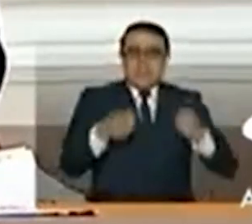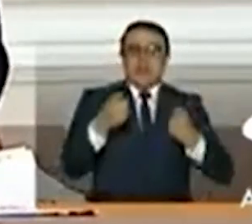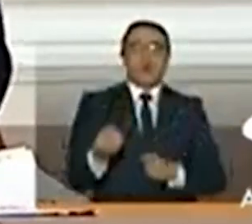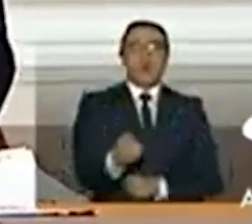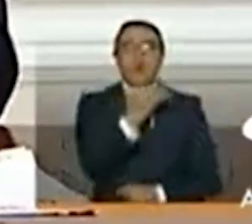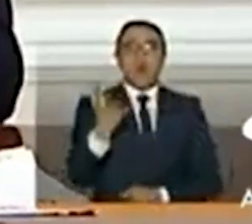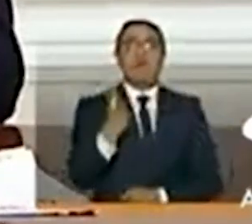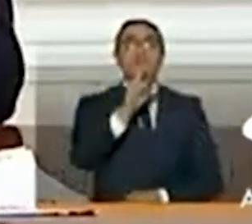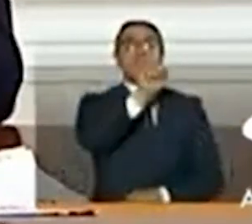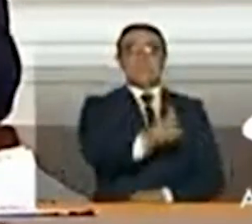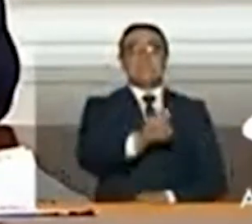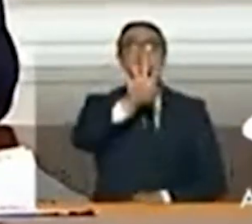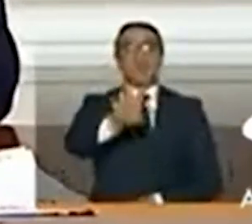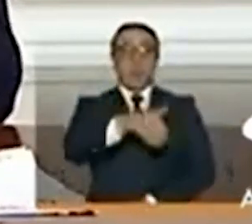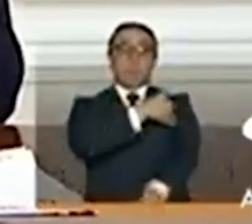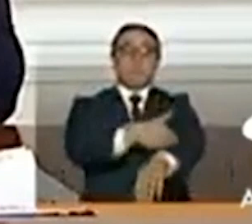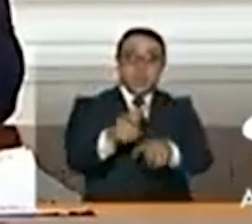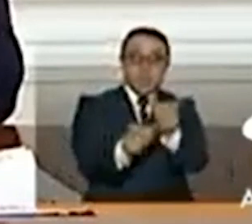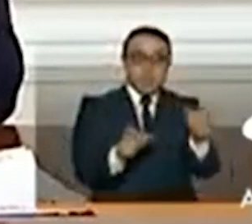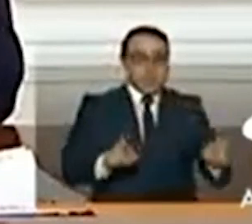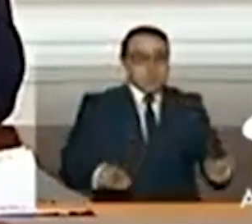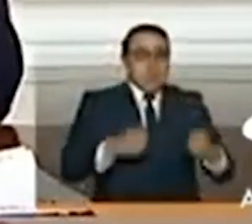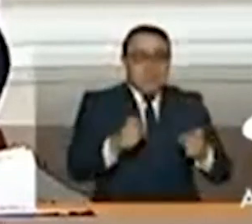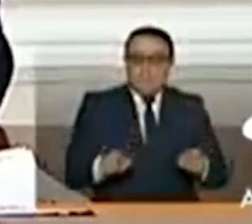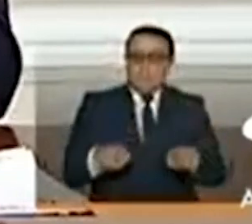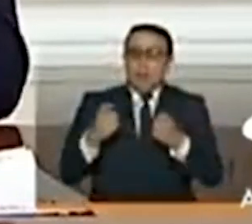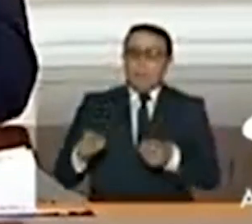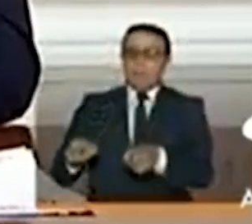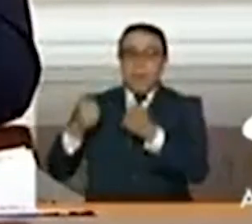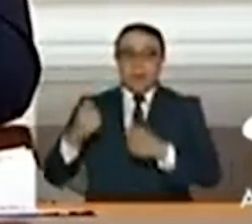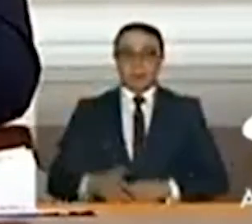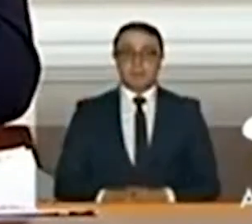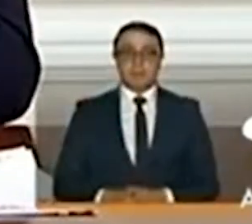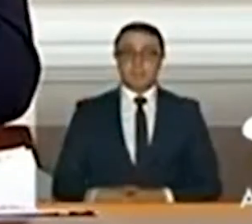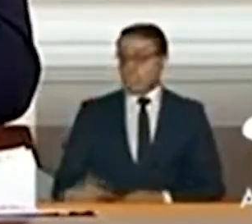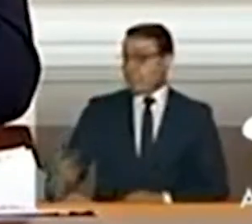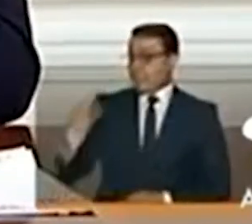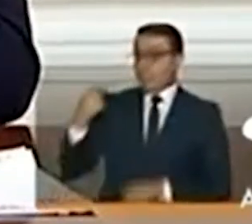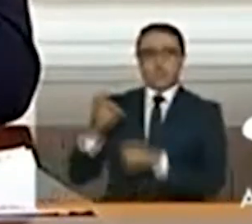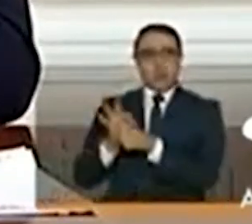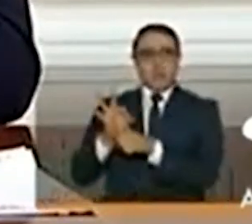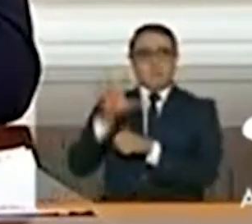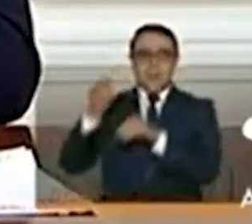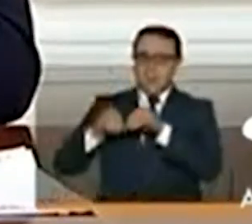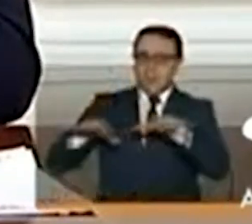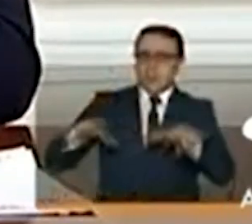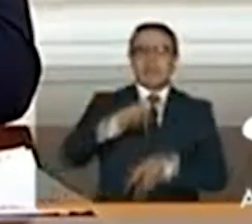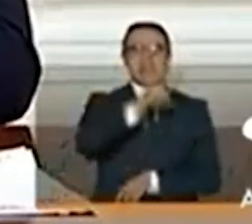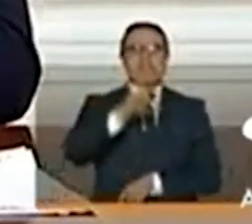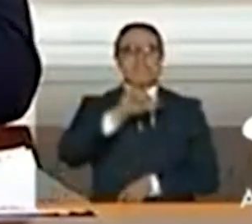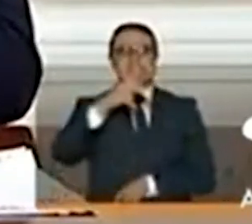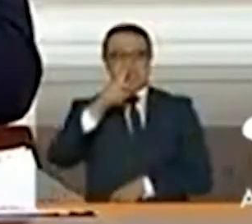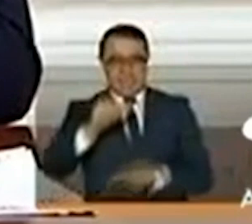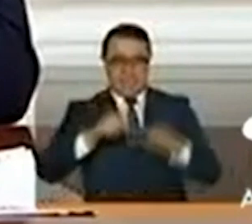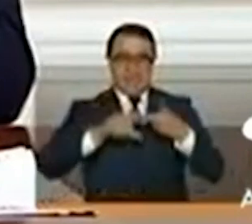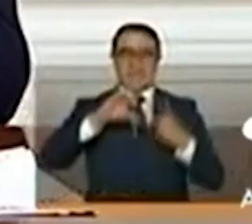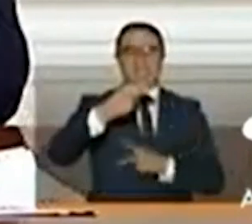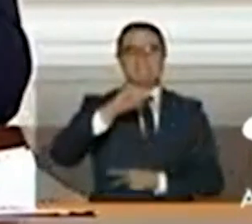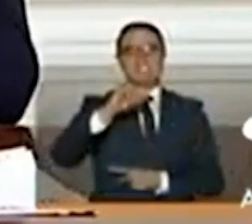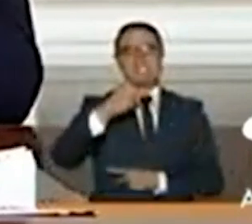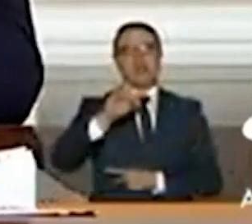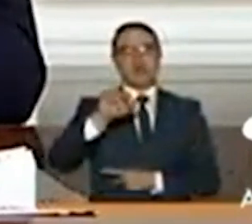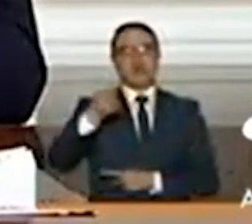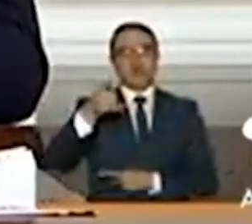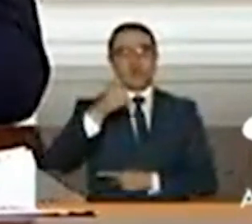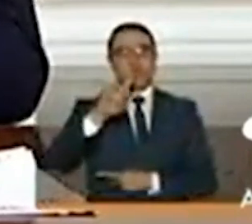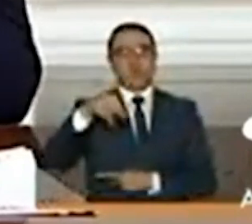millones de vidas en el mundo. Y epidemias muy recientes como la de Zika, chikungunya, la misma